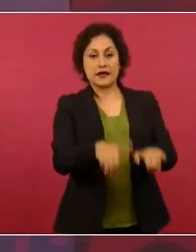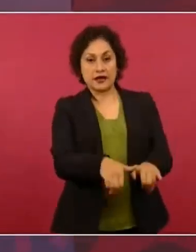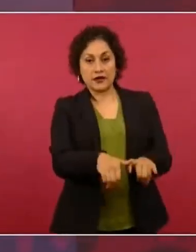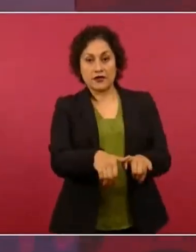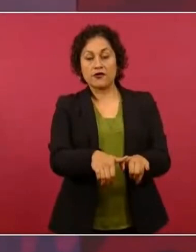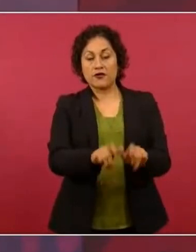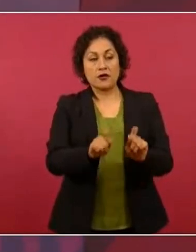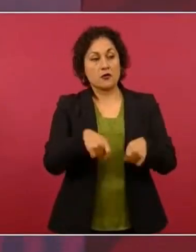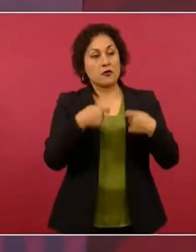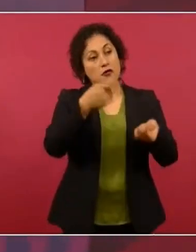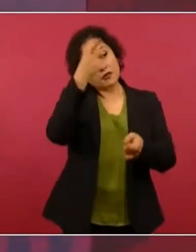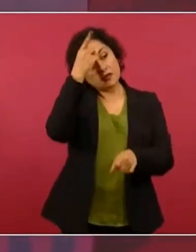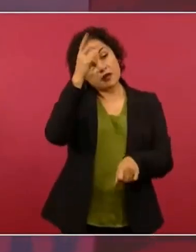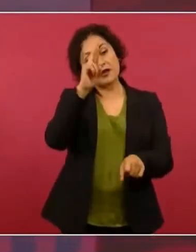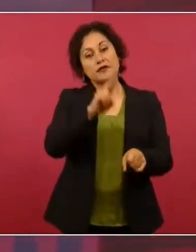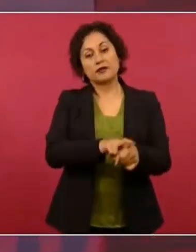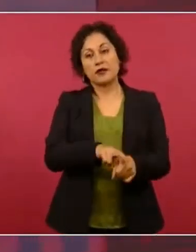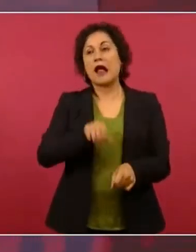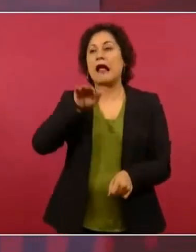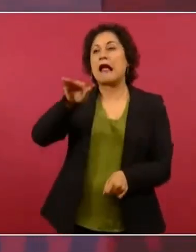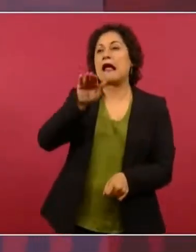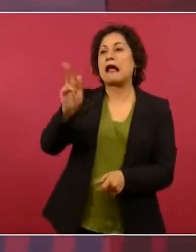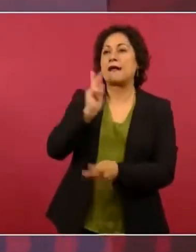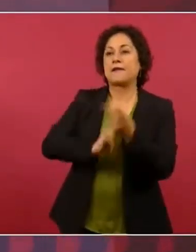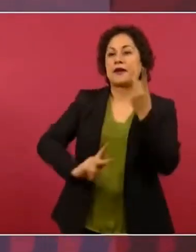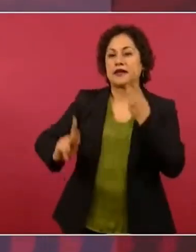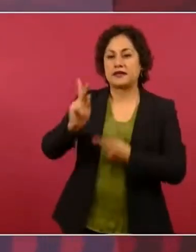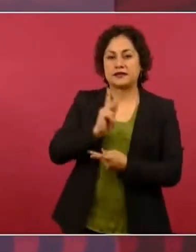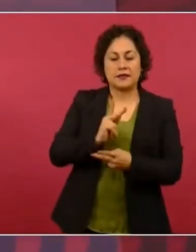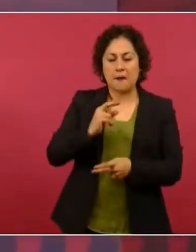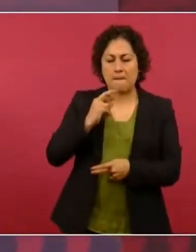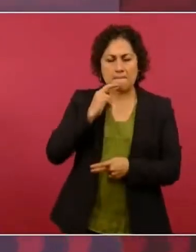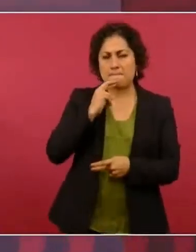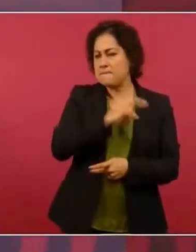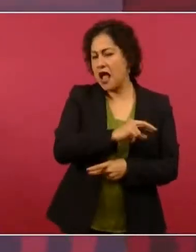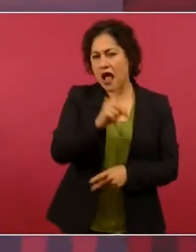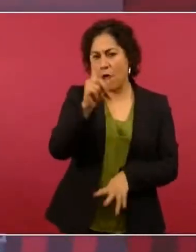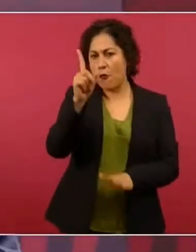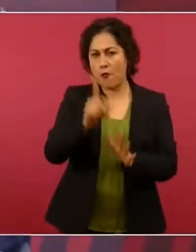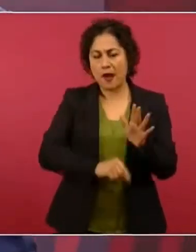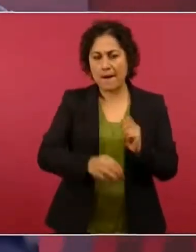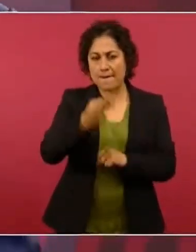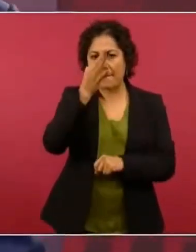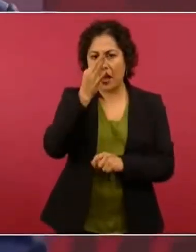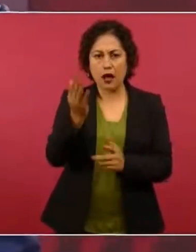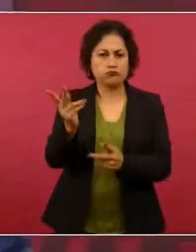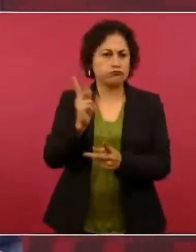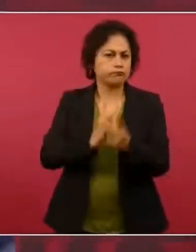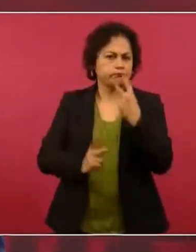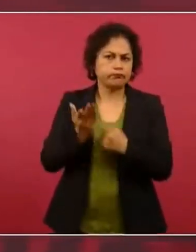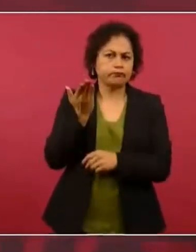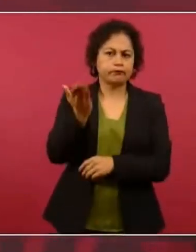público y con un este amigo